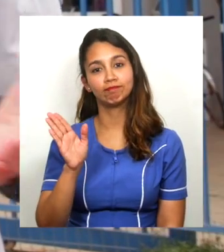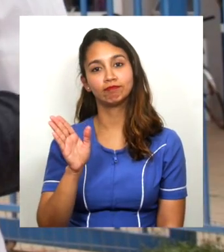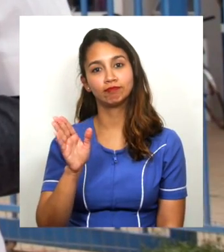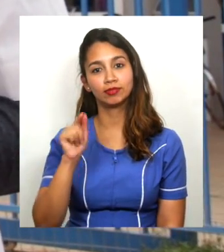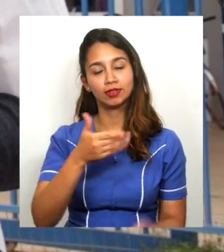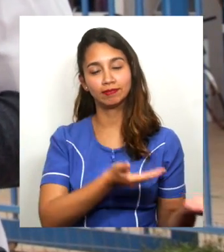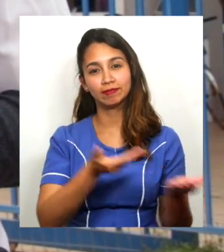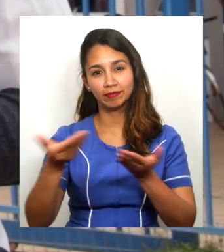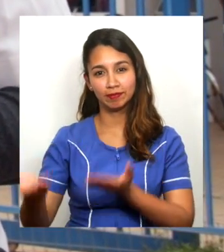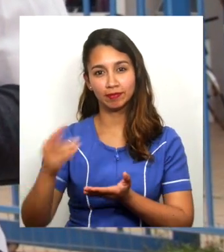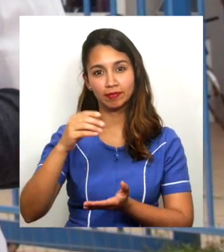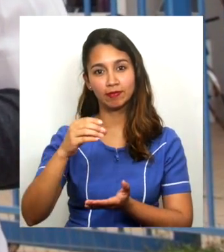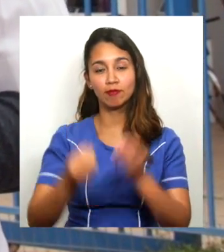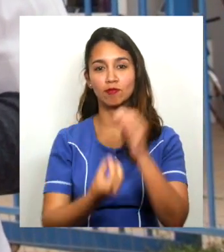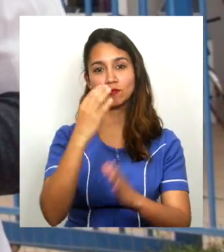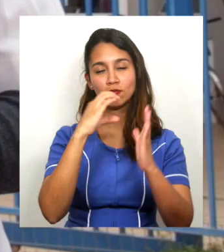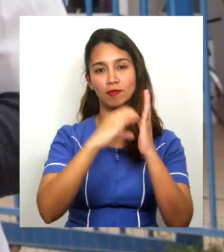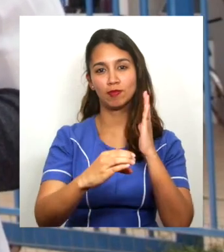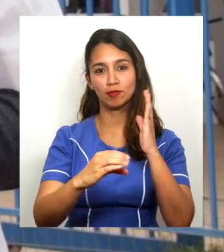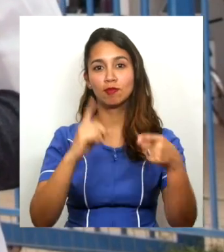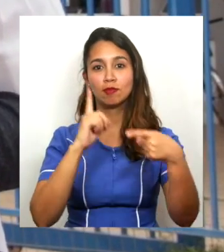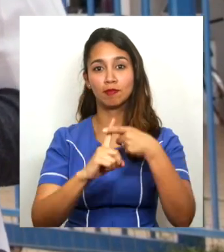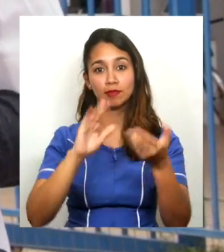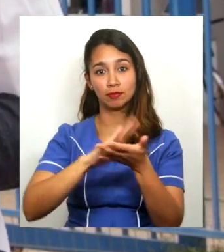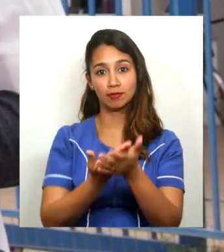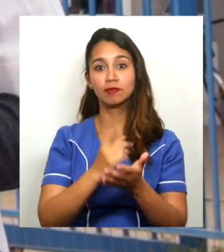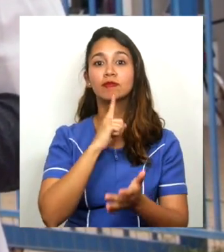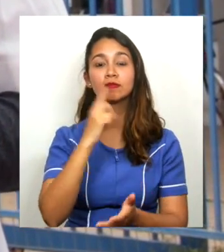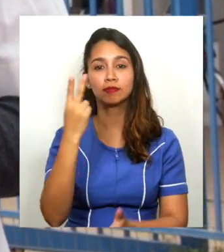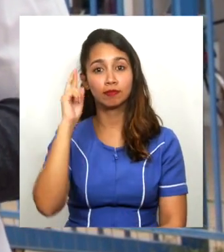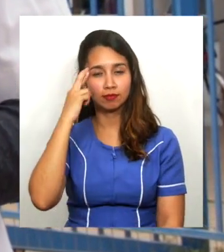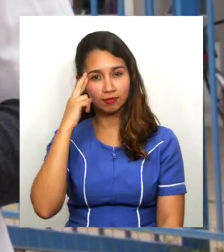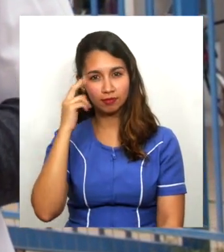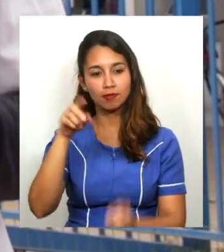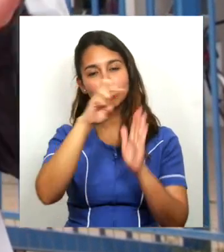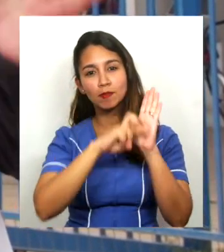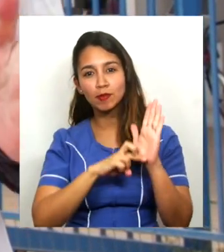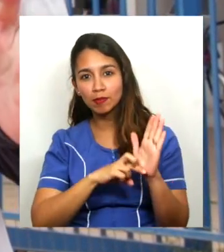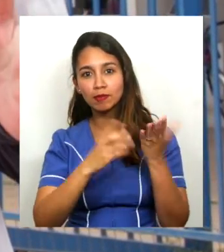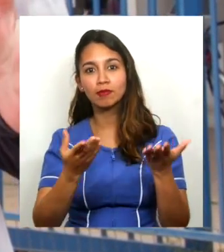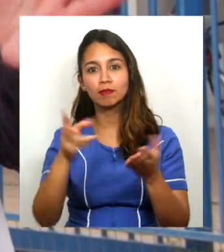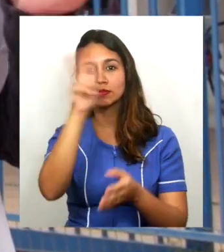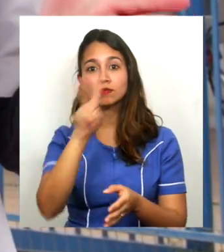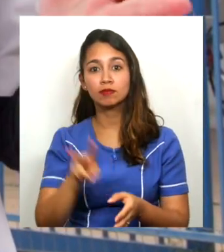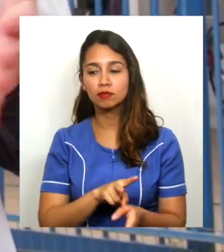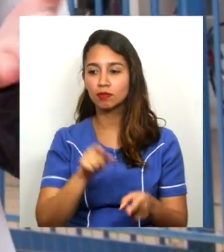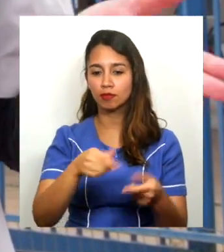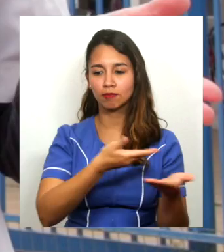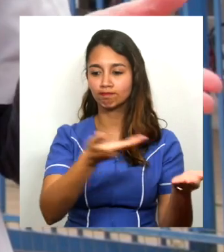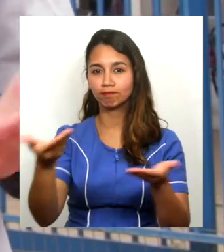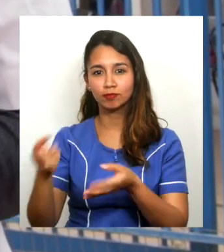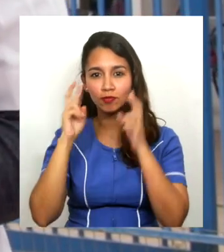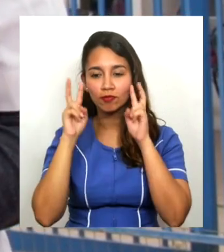Hola, les damos la bienvenida a un nuevo capítulo de Más Salud TV O'Higgins, el programa del Servicio de Salud donde se